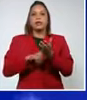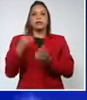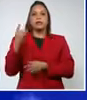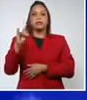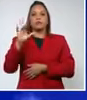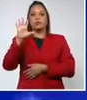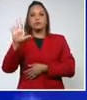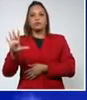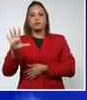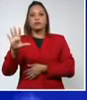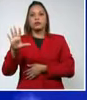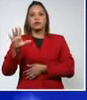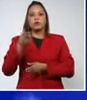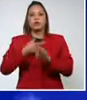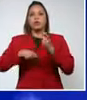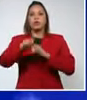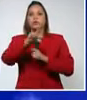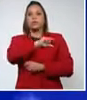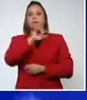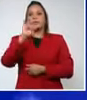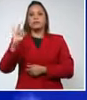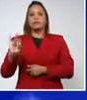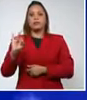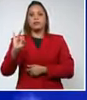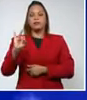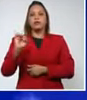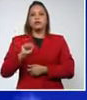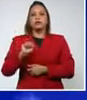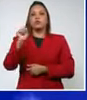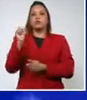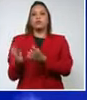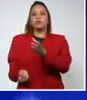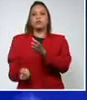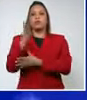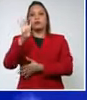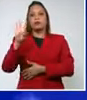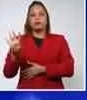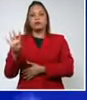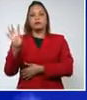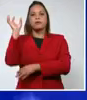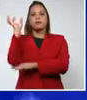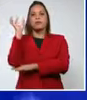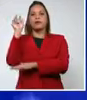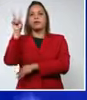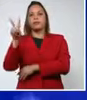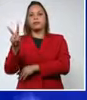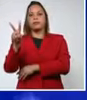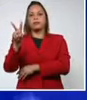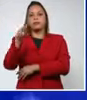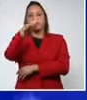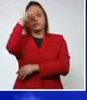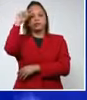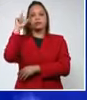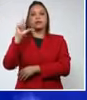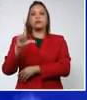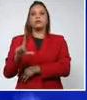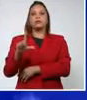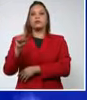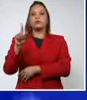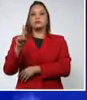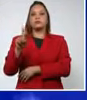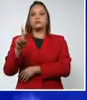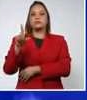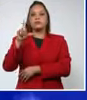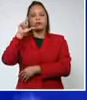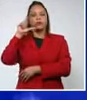5, Contramaestre 7, Songolamaya con 4, Mella con 2, y en el municipio de San